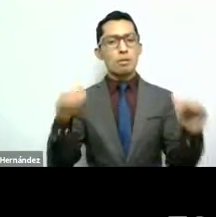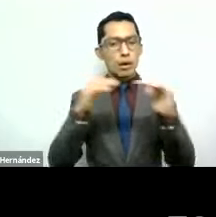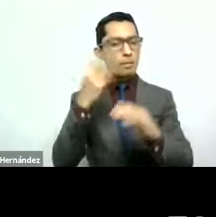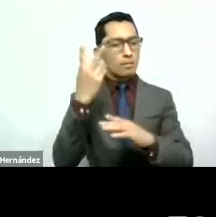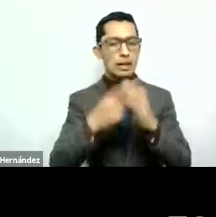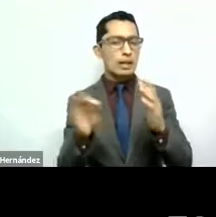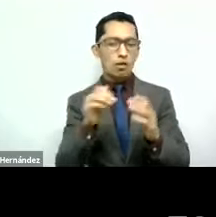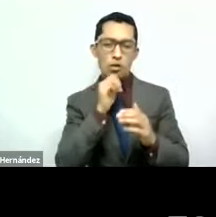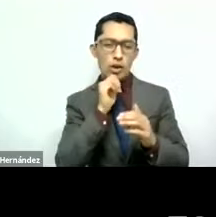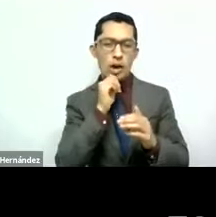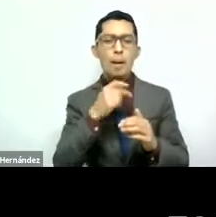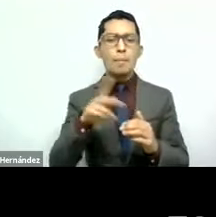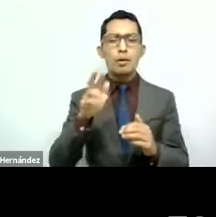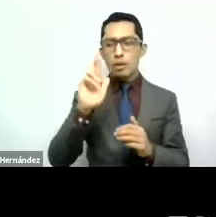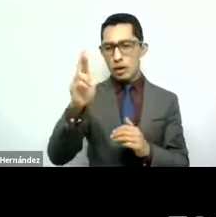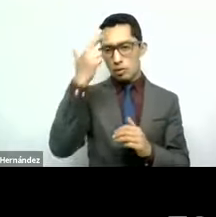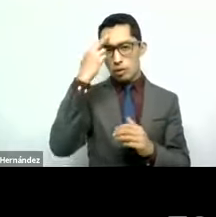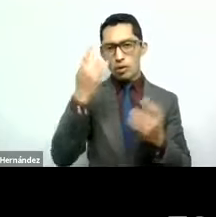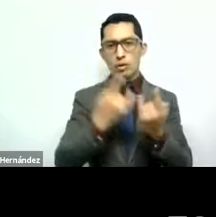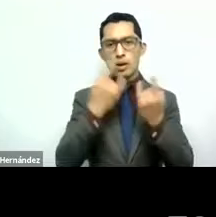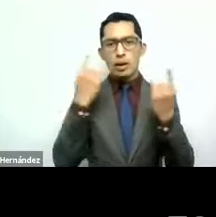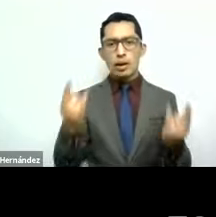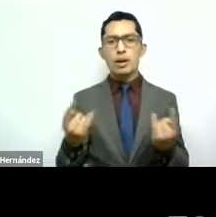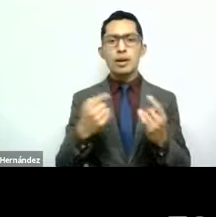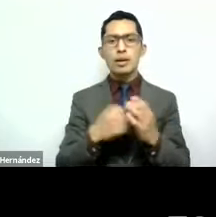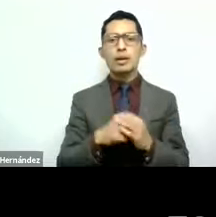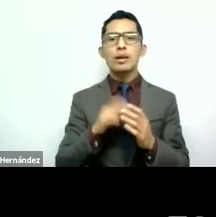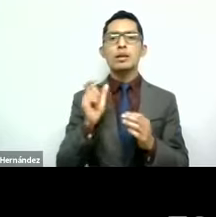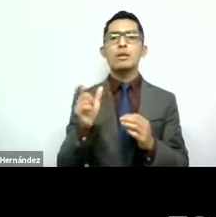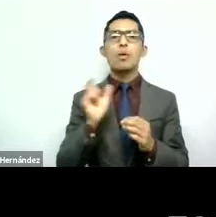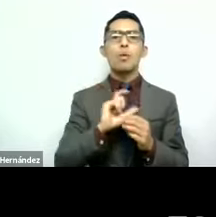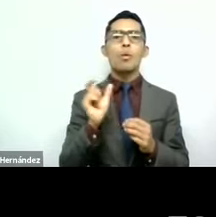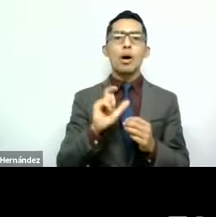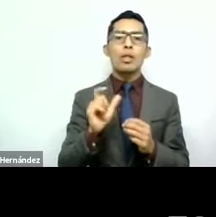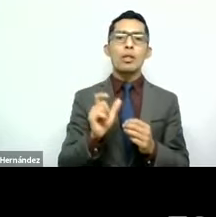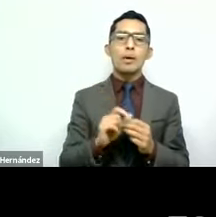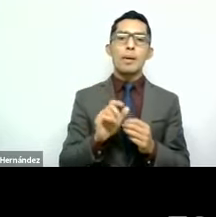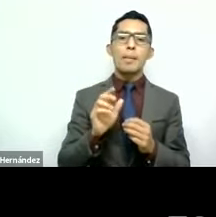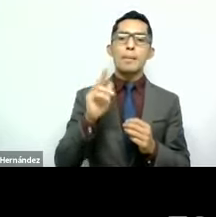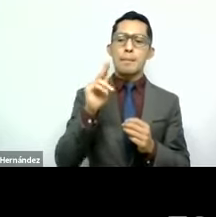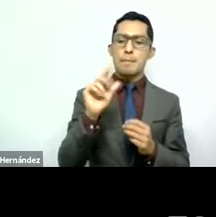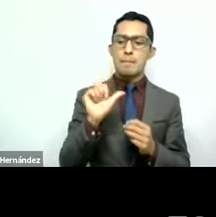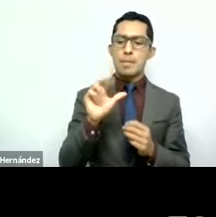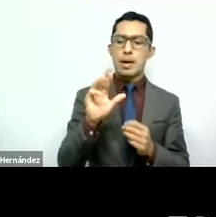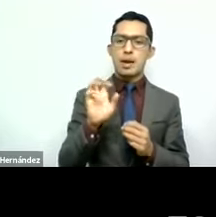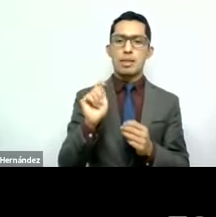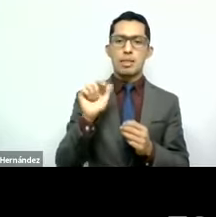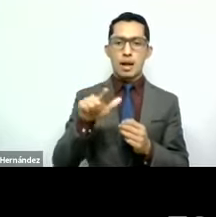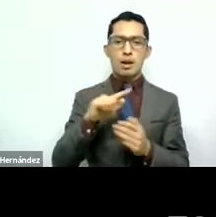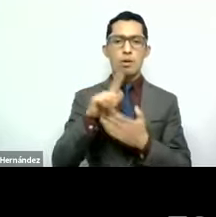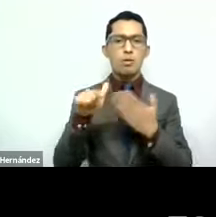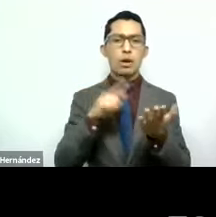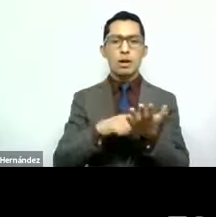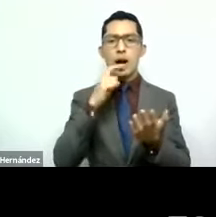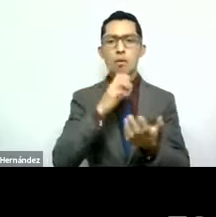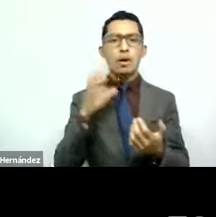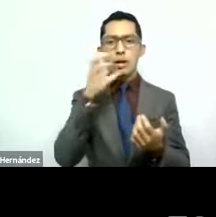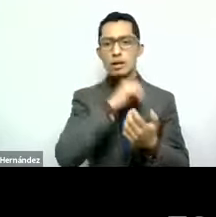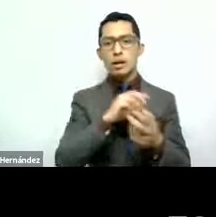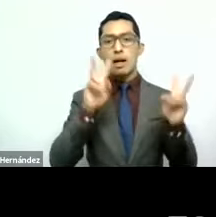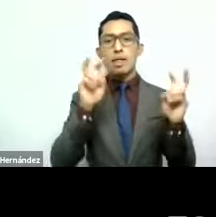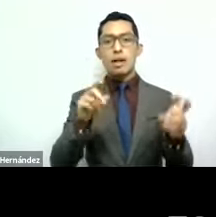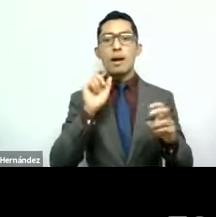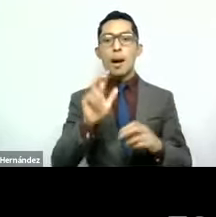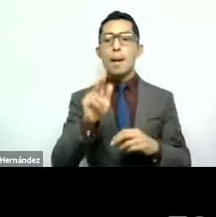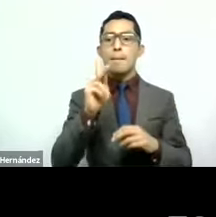recuerdo el caso del PIN parental cuando lo analizó, y si mal no recuerdo, en Aguascalientes traían todo un tema con el